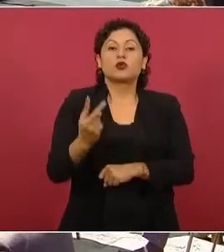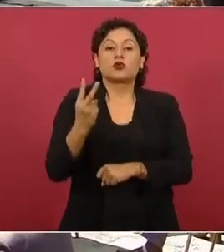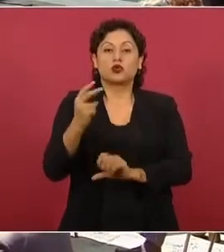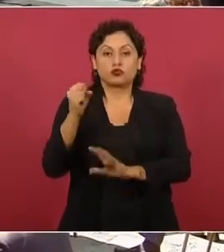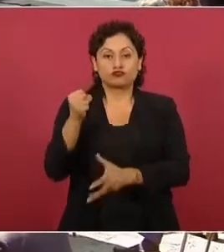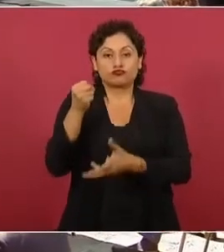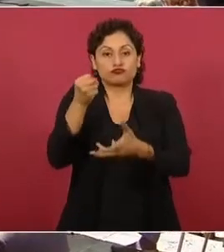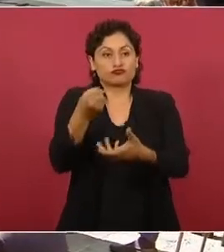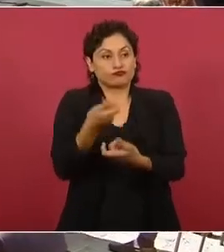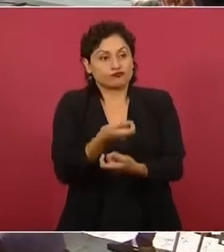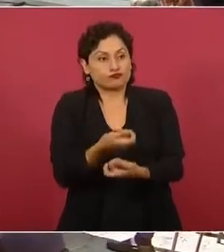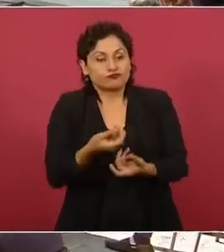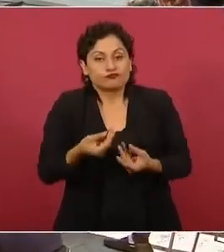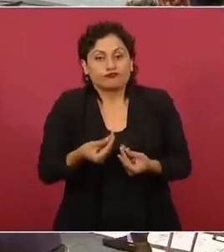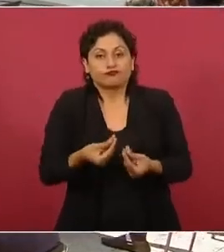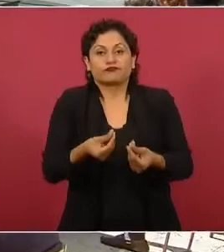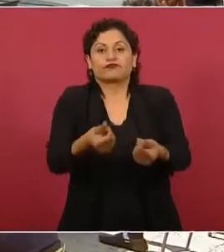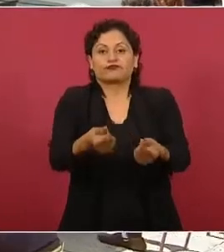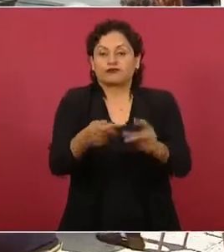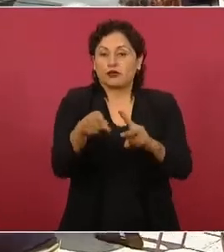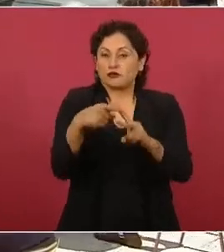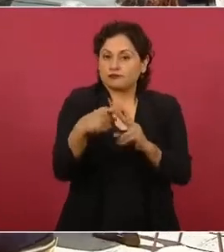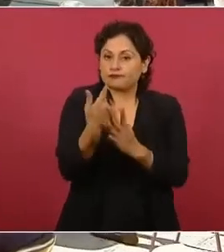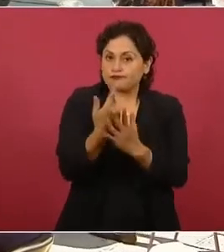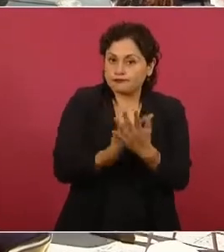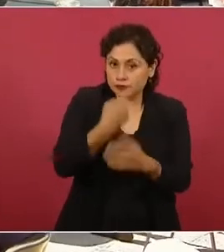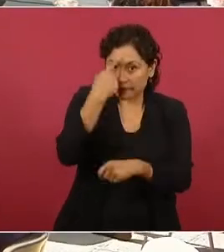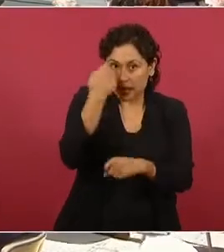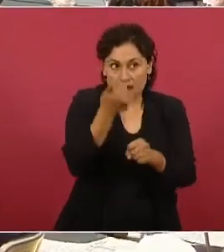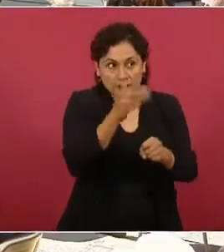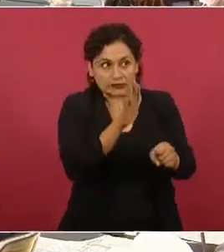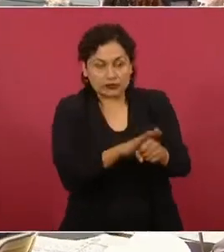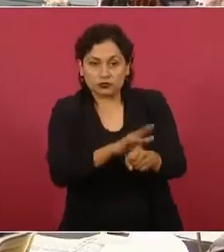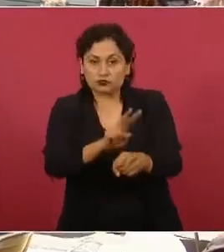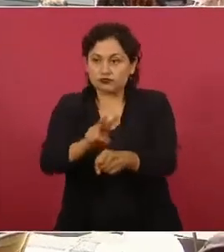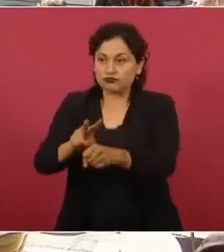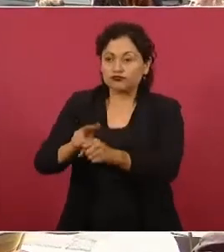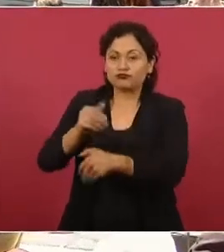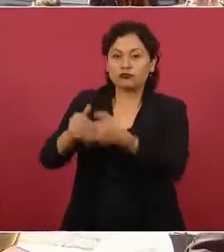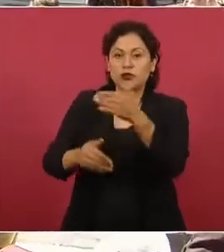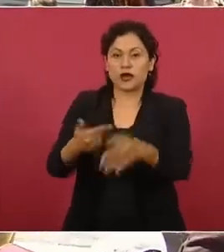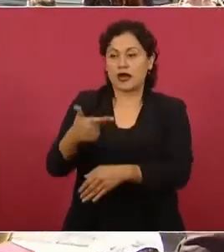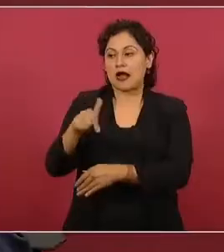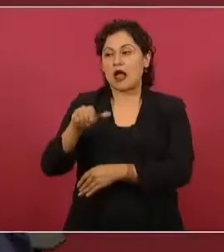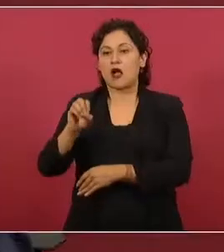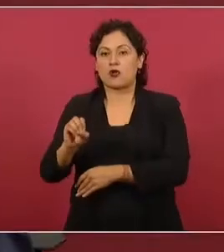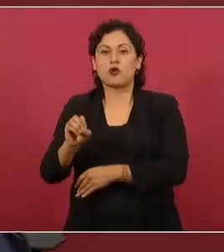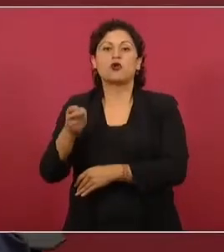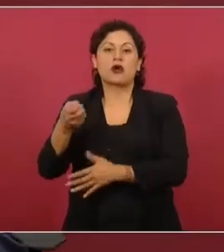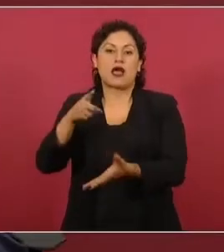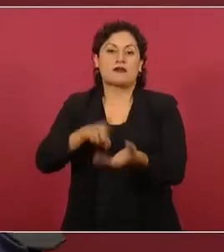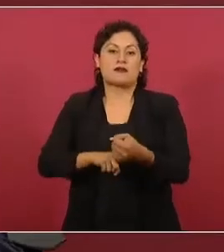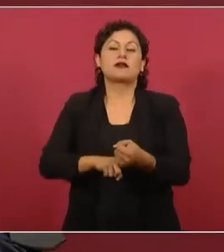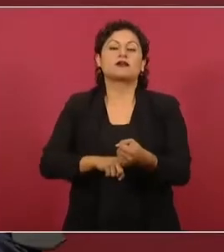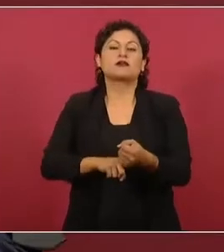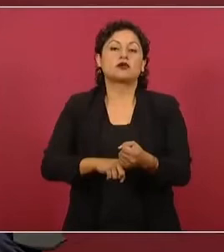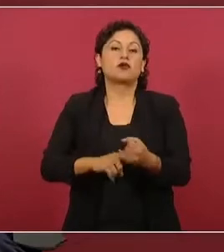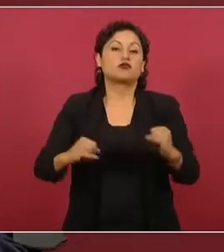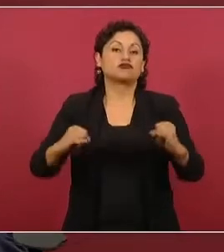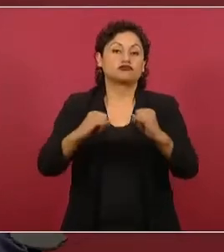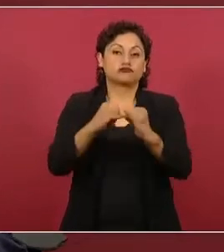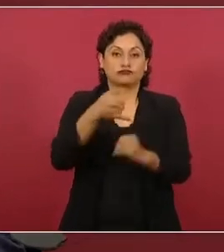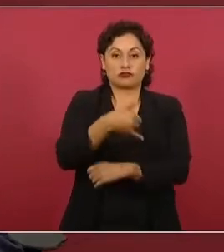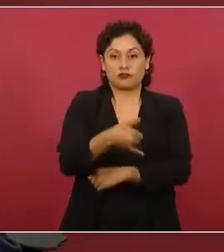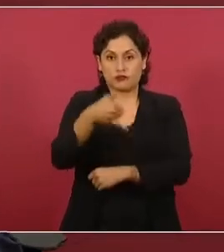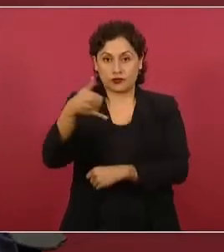presupuesto de gastos de administración, operación y vigilancia, el GAOP, del Instituto del Fondo Nacional de la Vivienda para